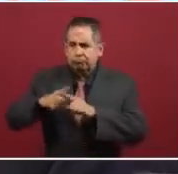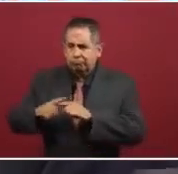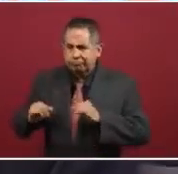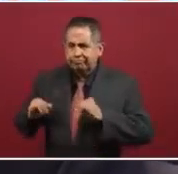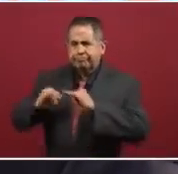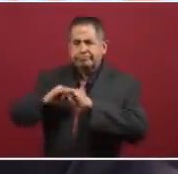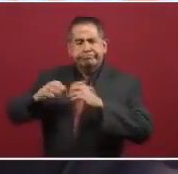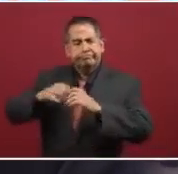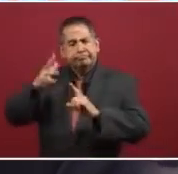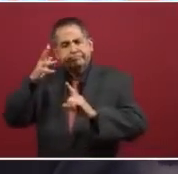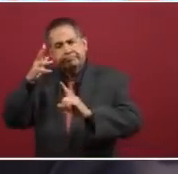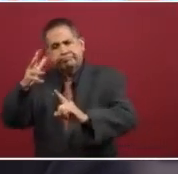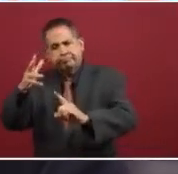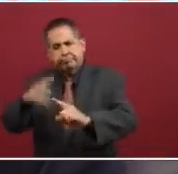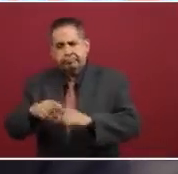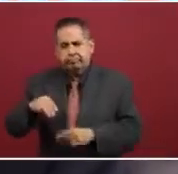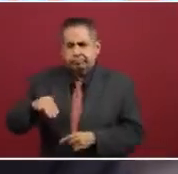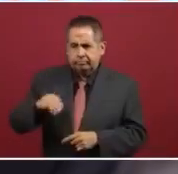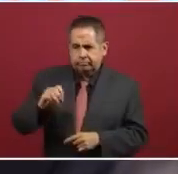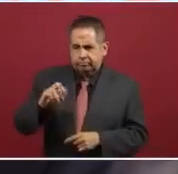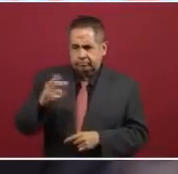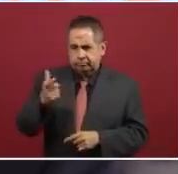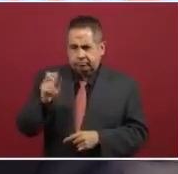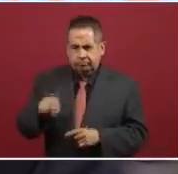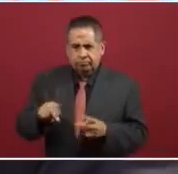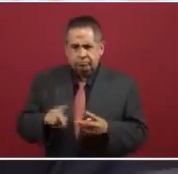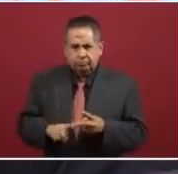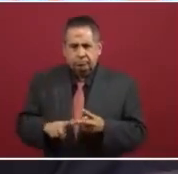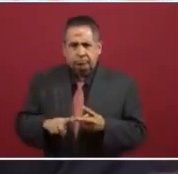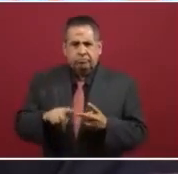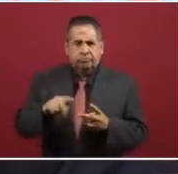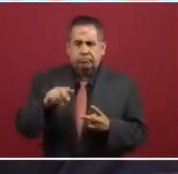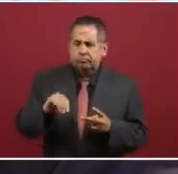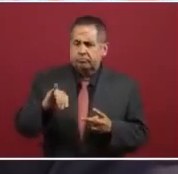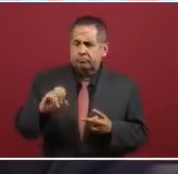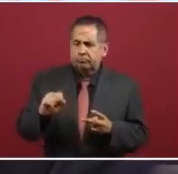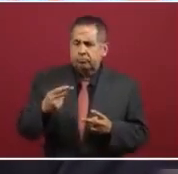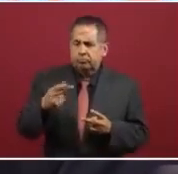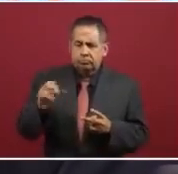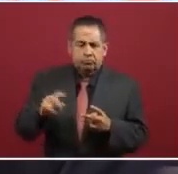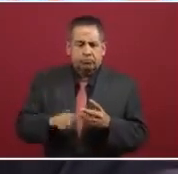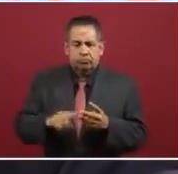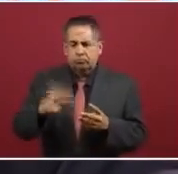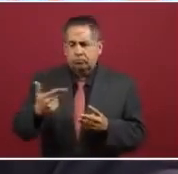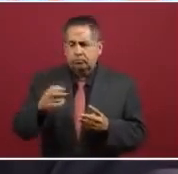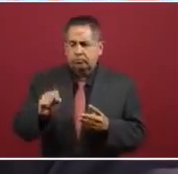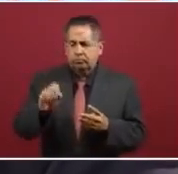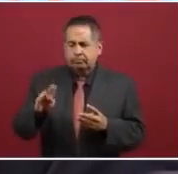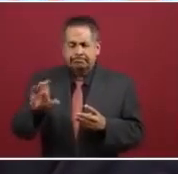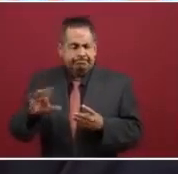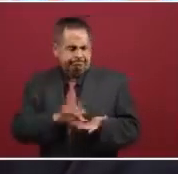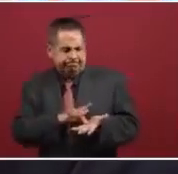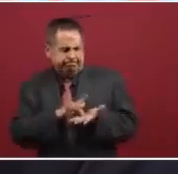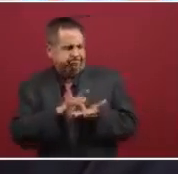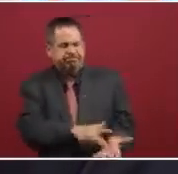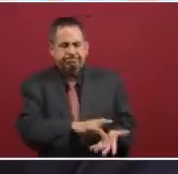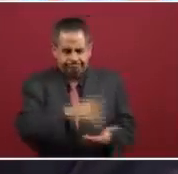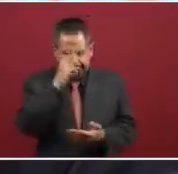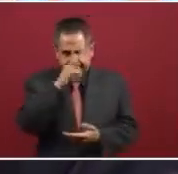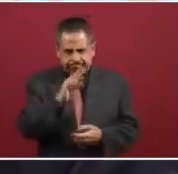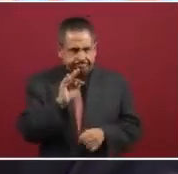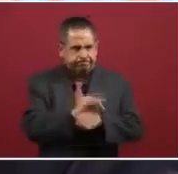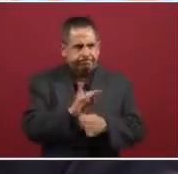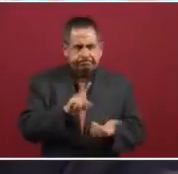instituciones, JP Morgan, HSBC y Mizuho, con México. También